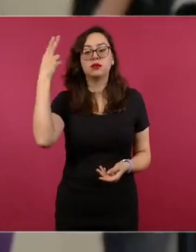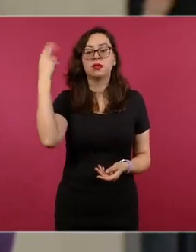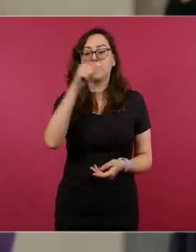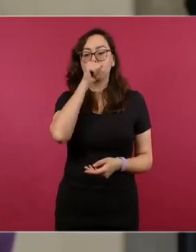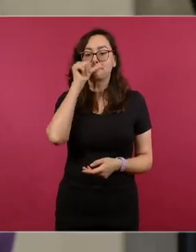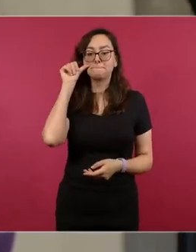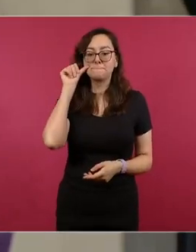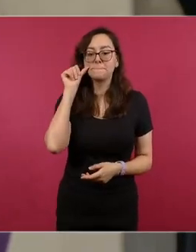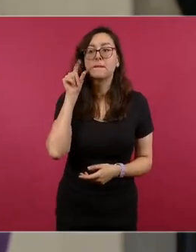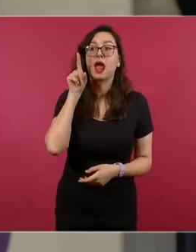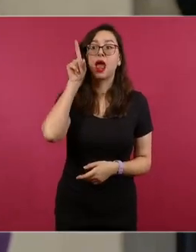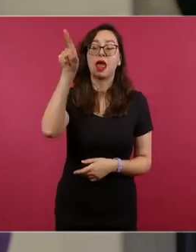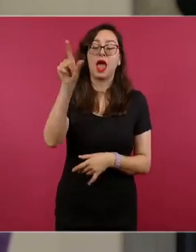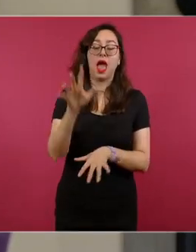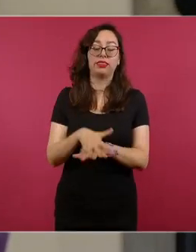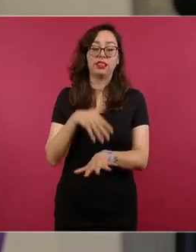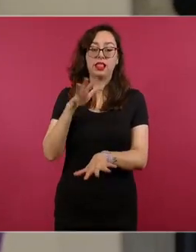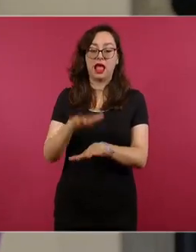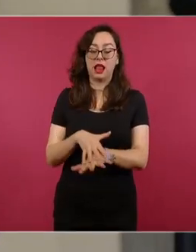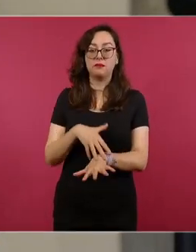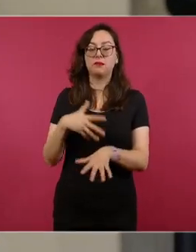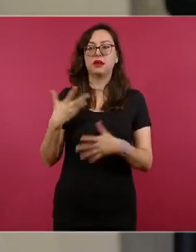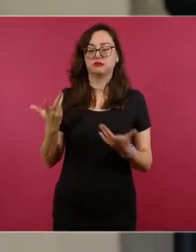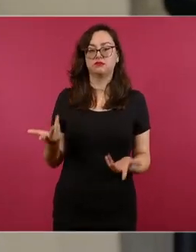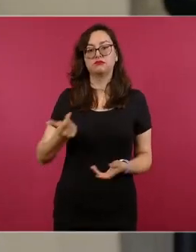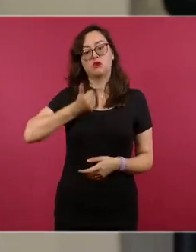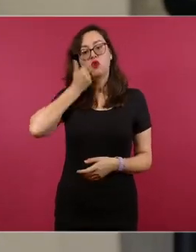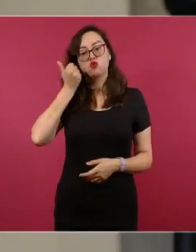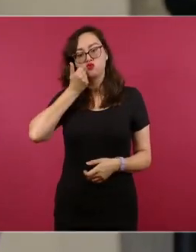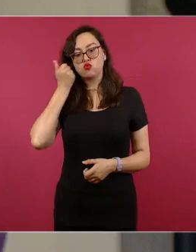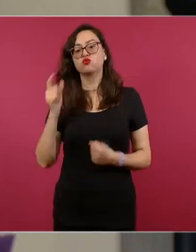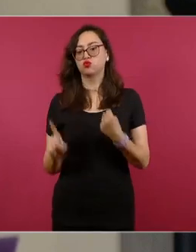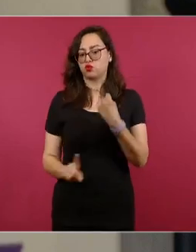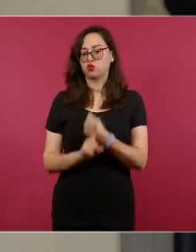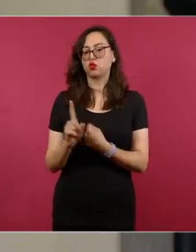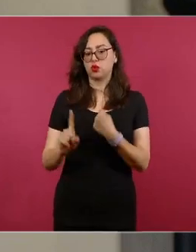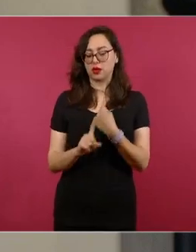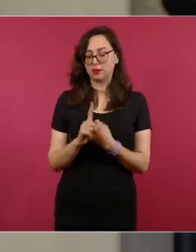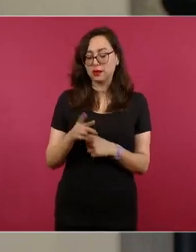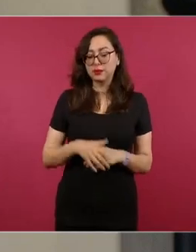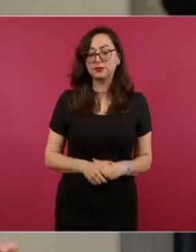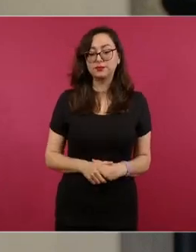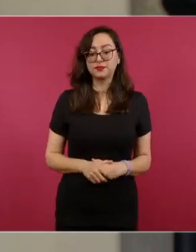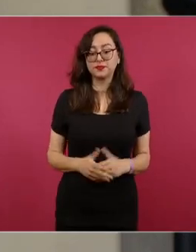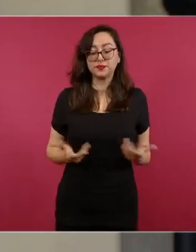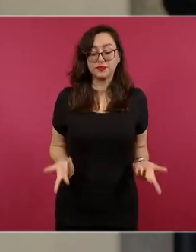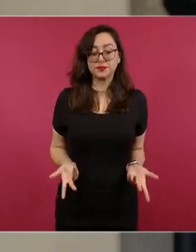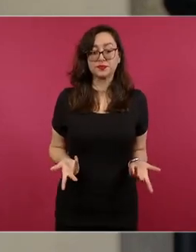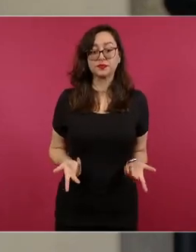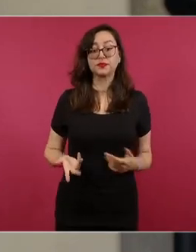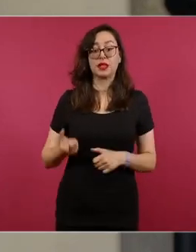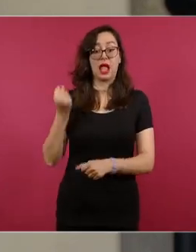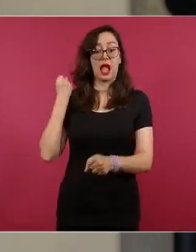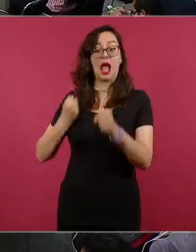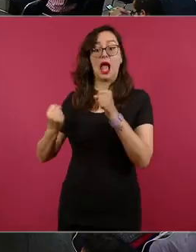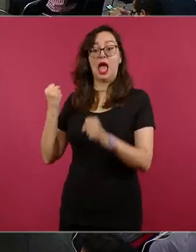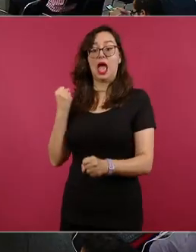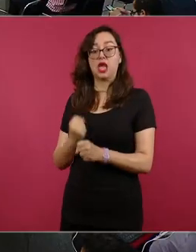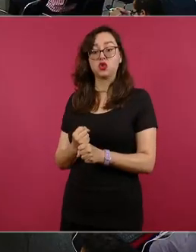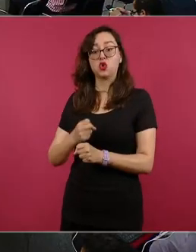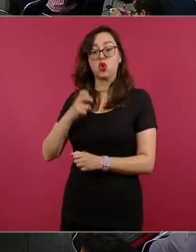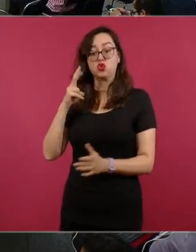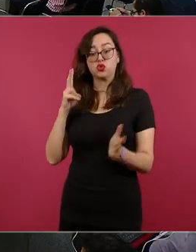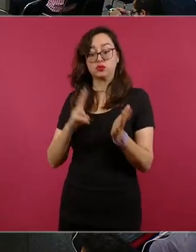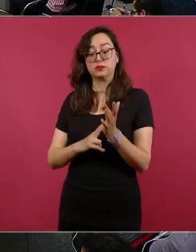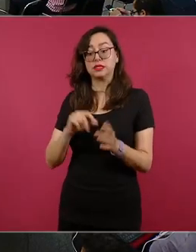García y deseamos abordar las siguientes preocupaciones. Desde su inicio en 2016, los estudiantes de medicina de la